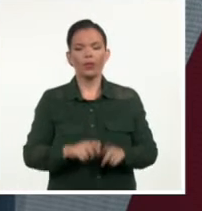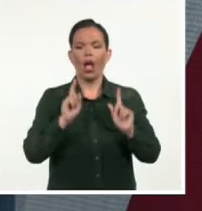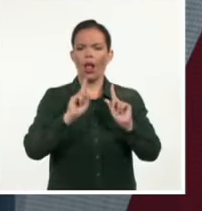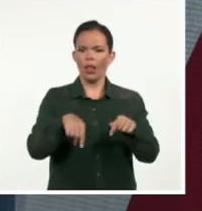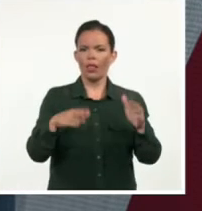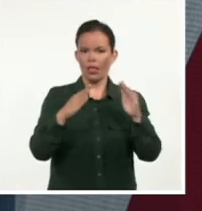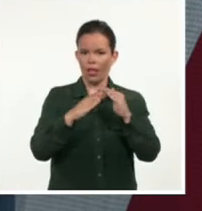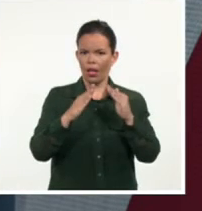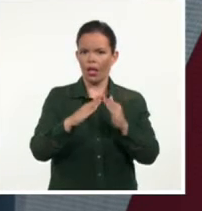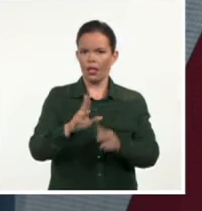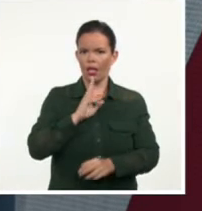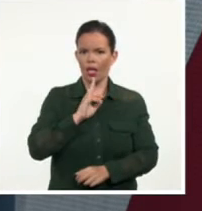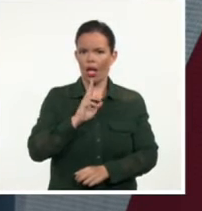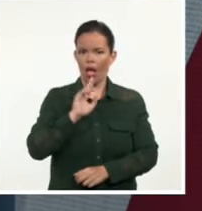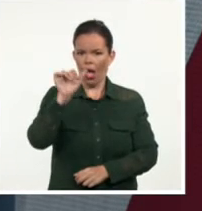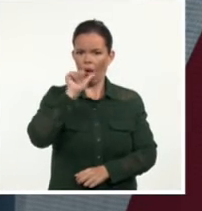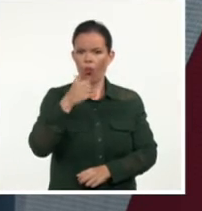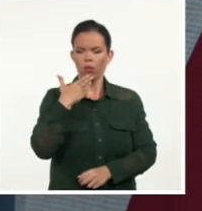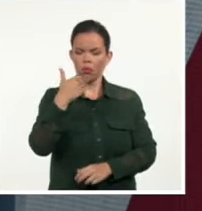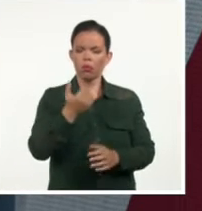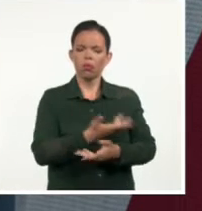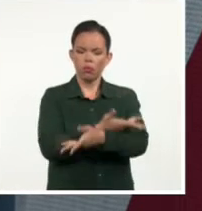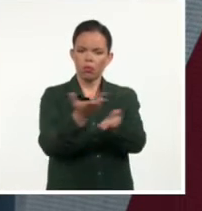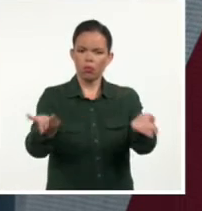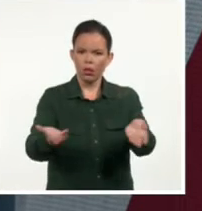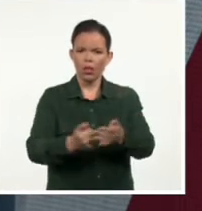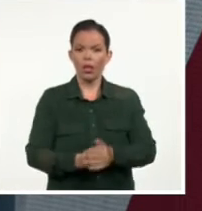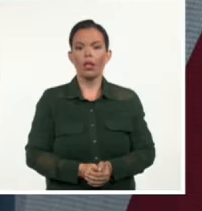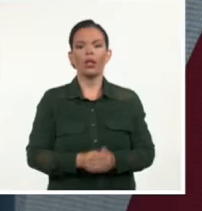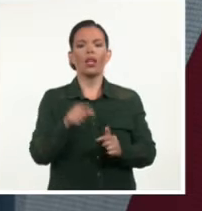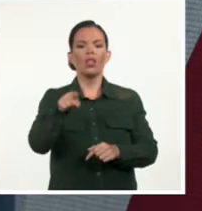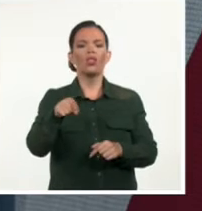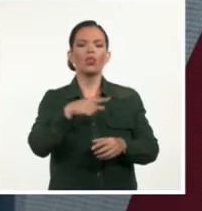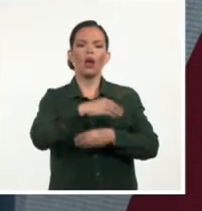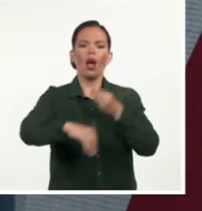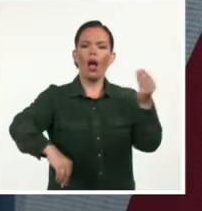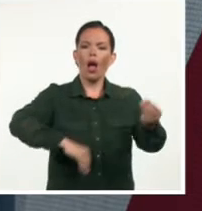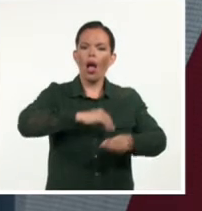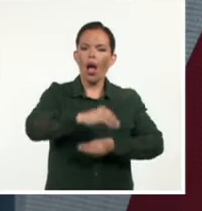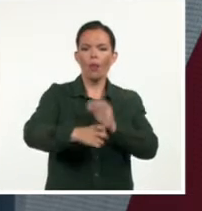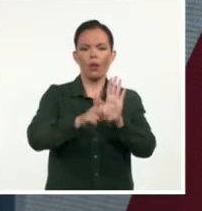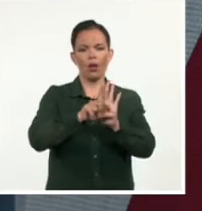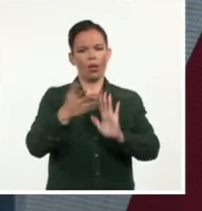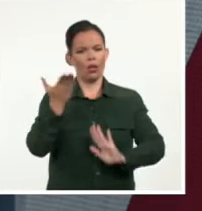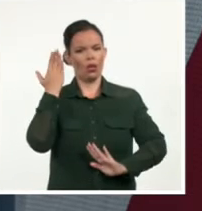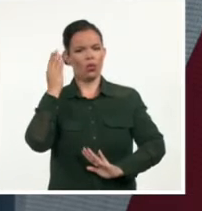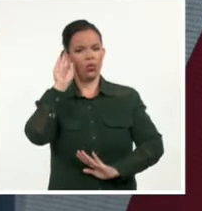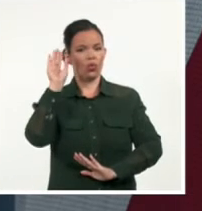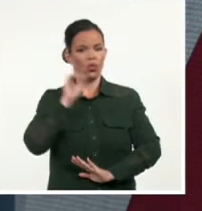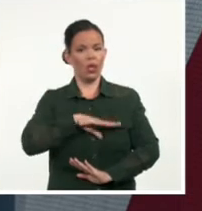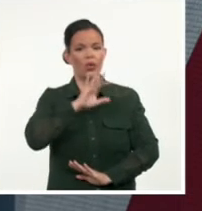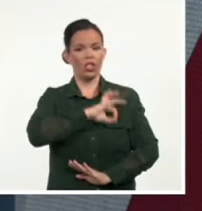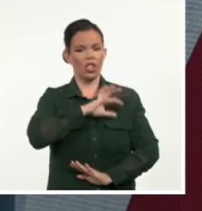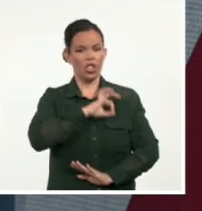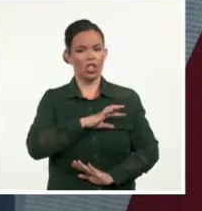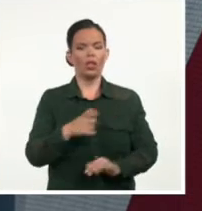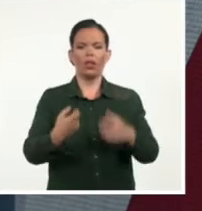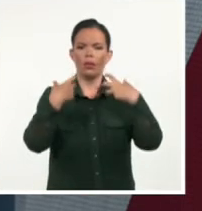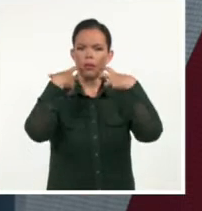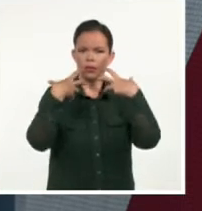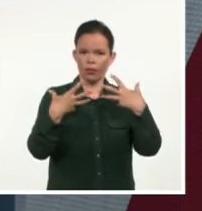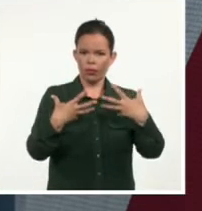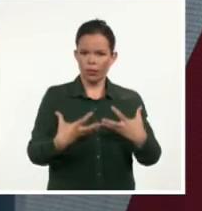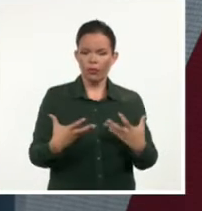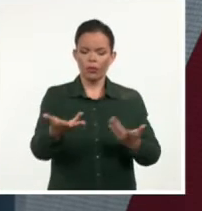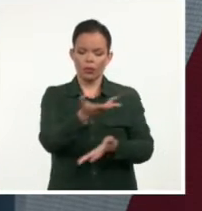al Estado, propuesta que rompe con el liberalismo de la anterior Carta Magna. Reconoce a Chile como plurinacional e intercultural